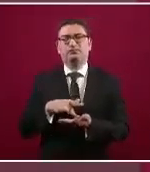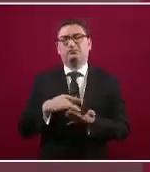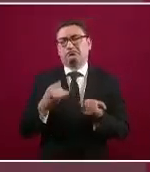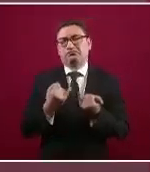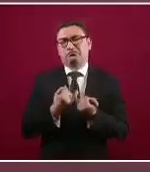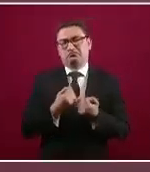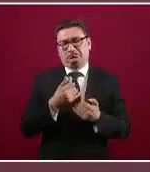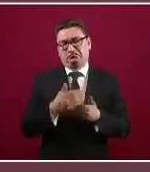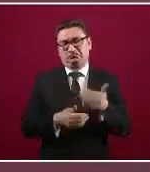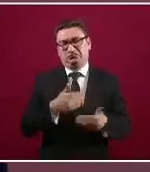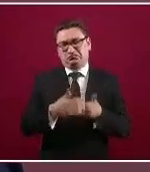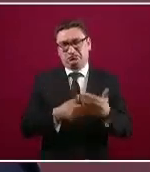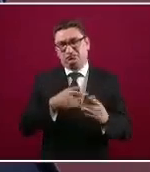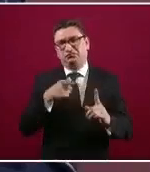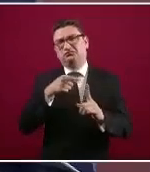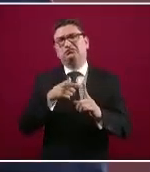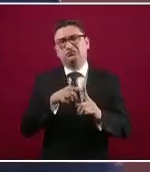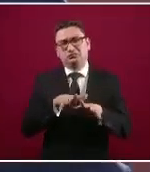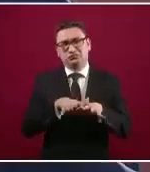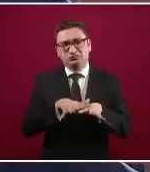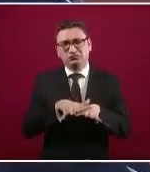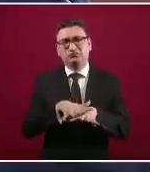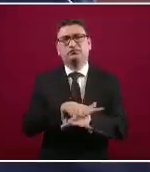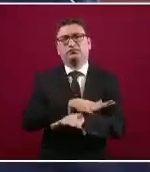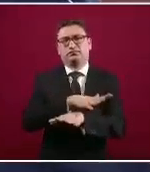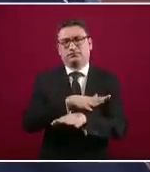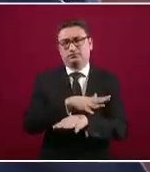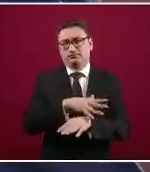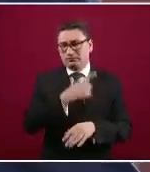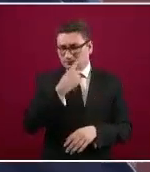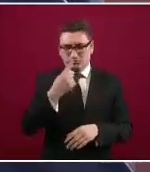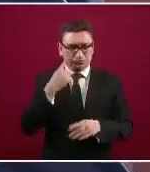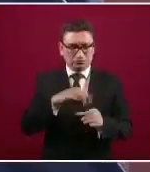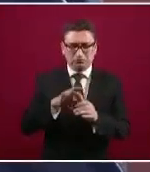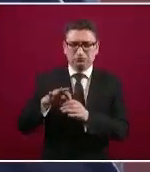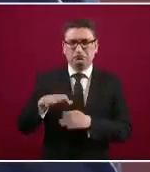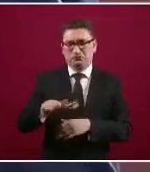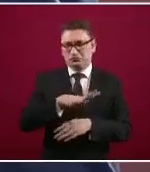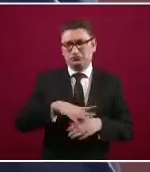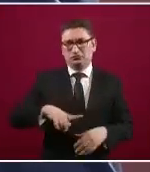tiempo los cambios democráticos.